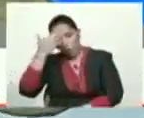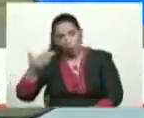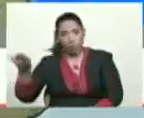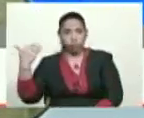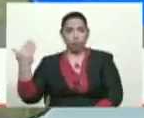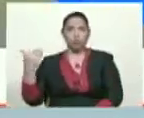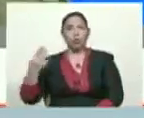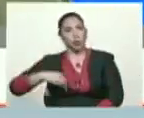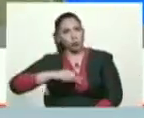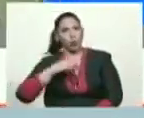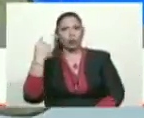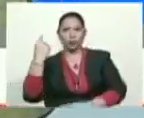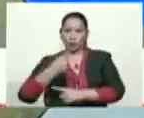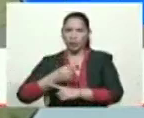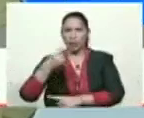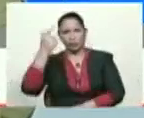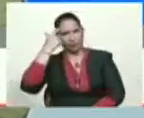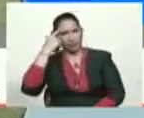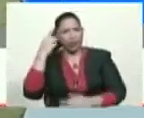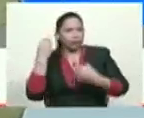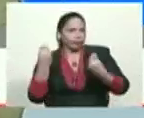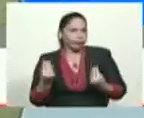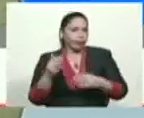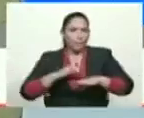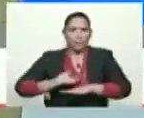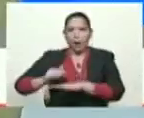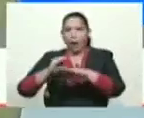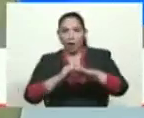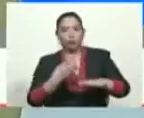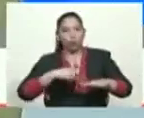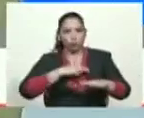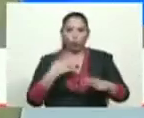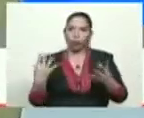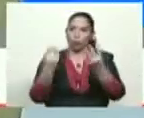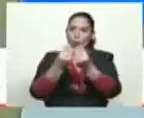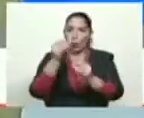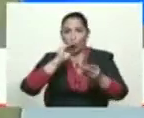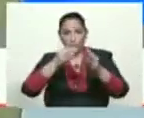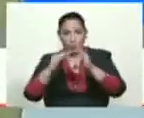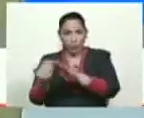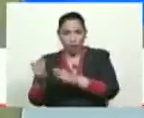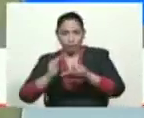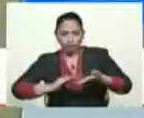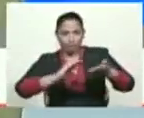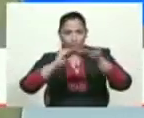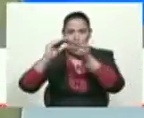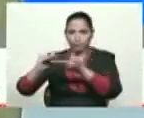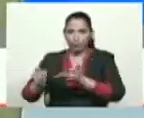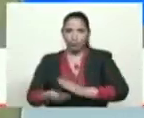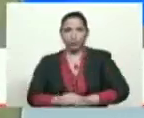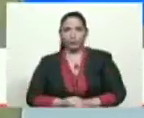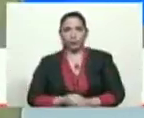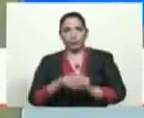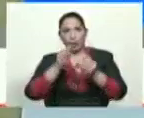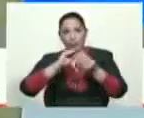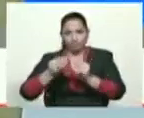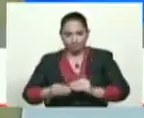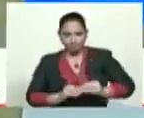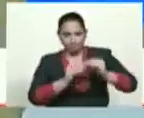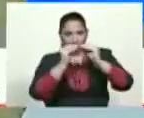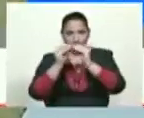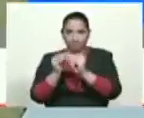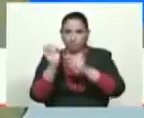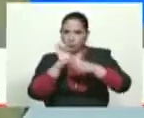autocríticos ir a resolver junto a la comunidad adecuar con la